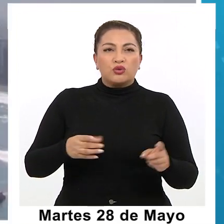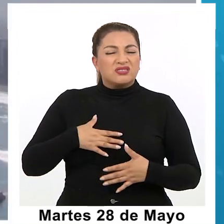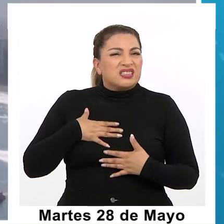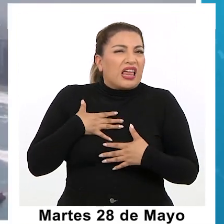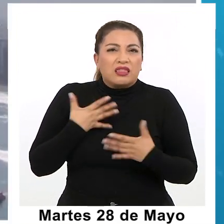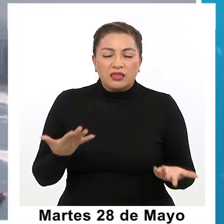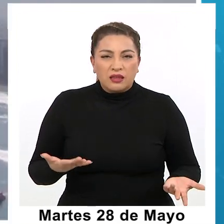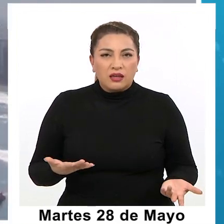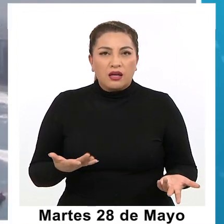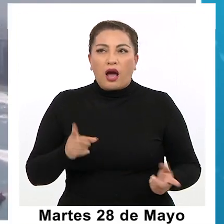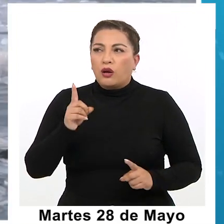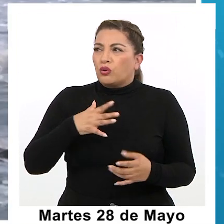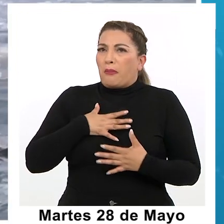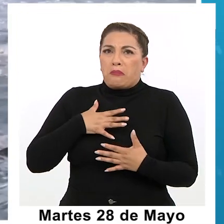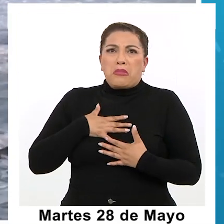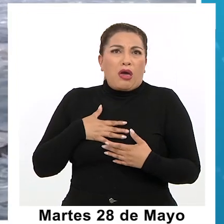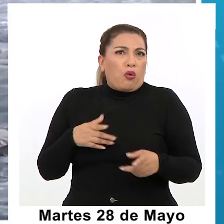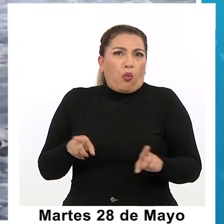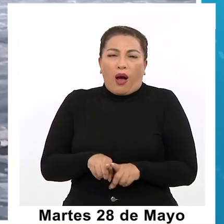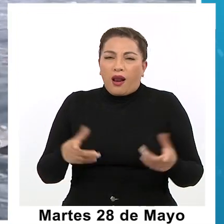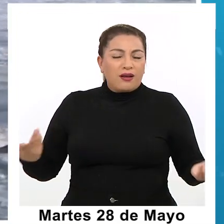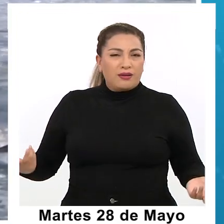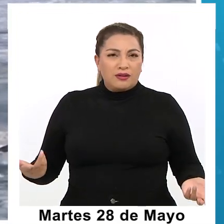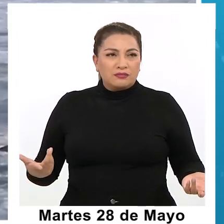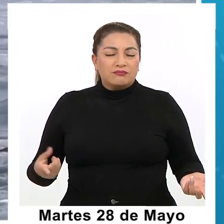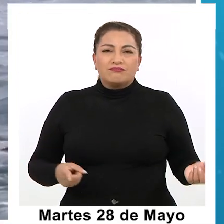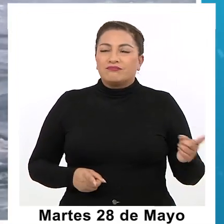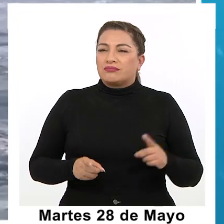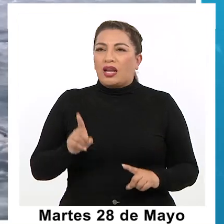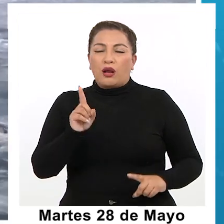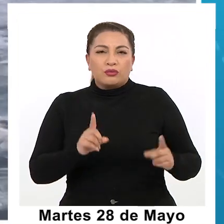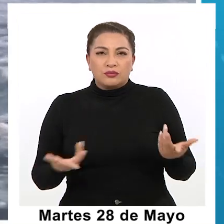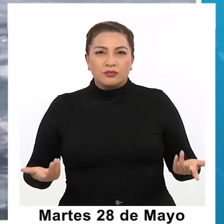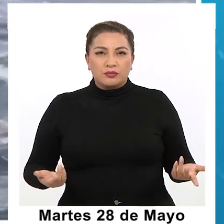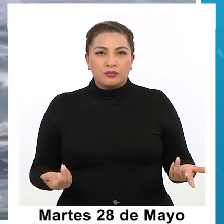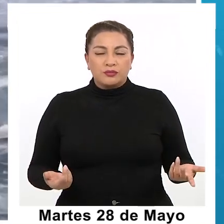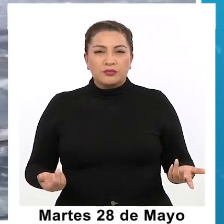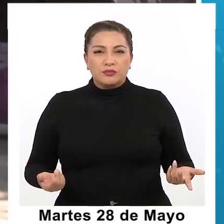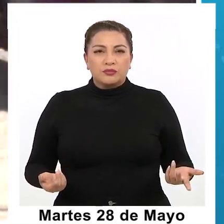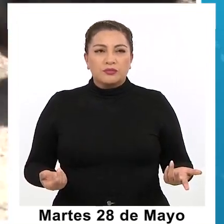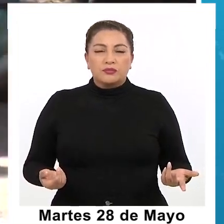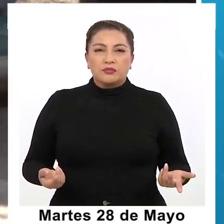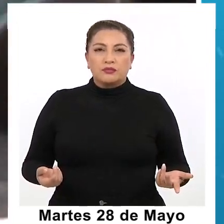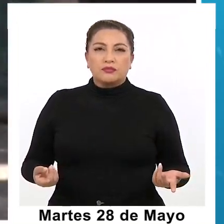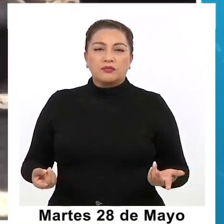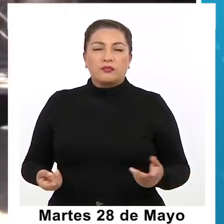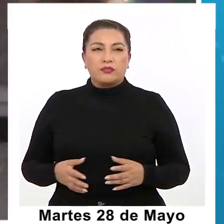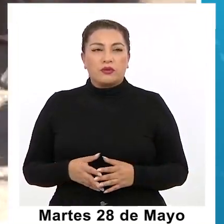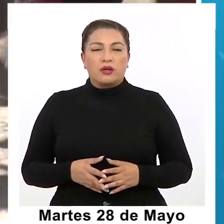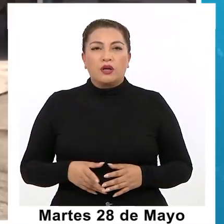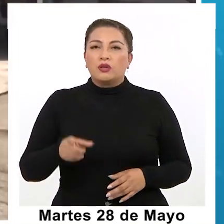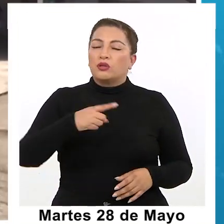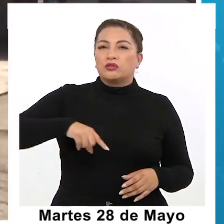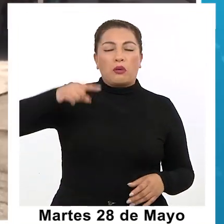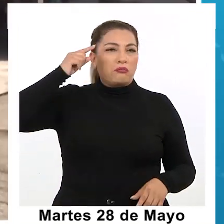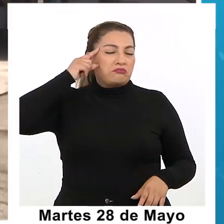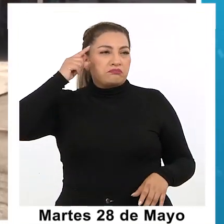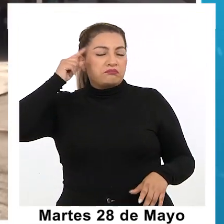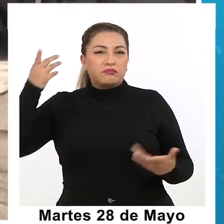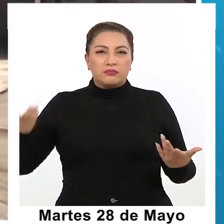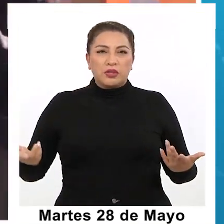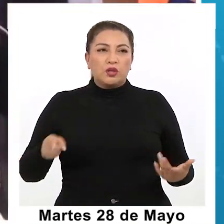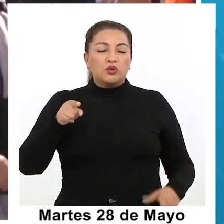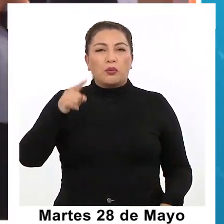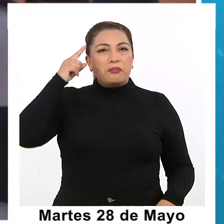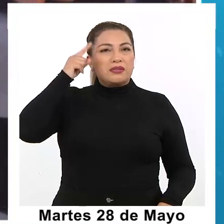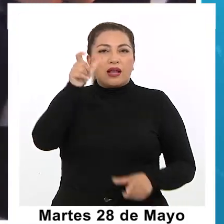a esto? Porque el miedo te da igual, teniendo o no teniendo la capacitación necesaria. ¿Cómo reaccionamos? ¿Cómo ves